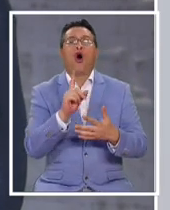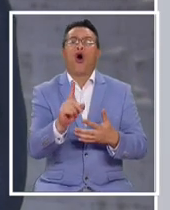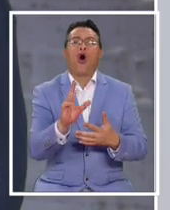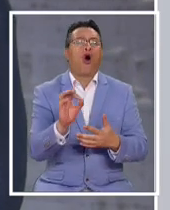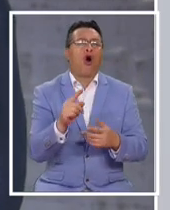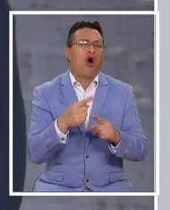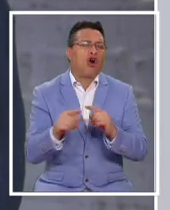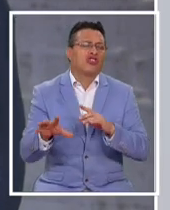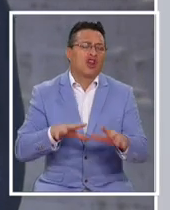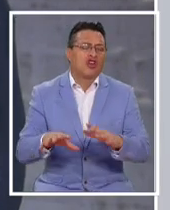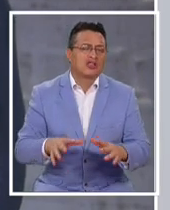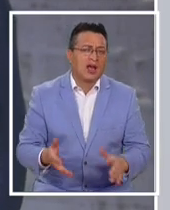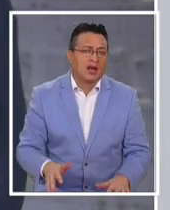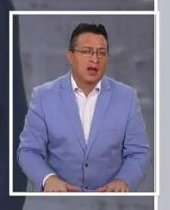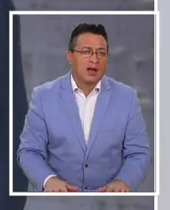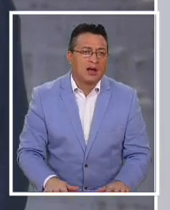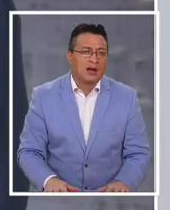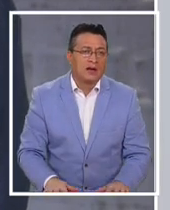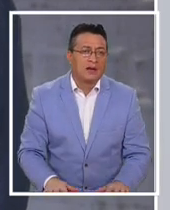cosa?